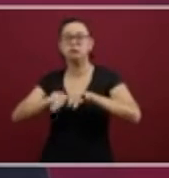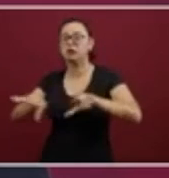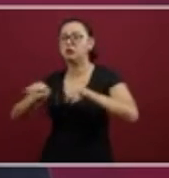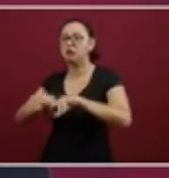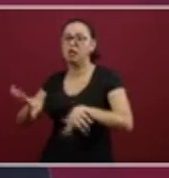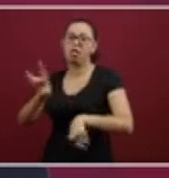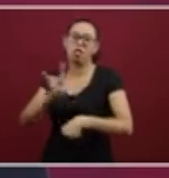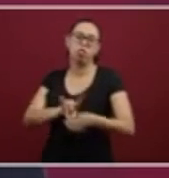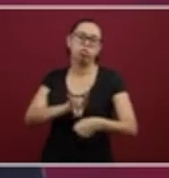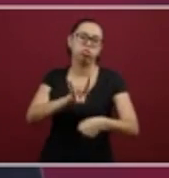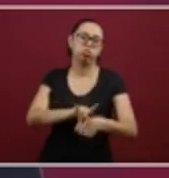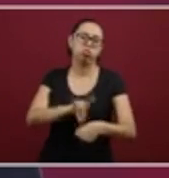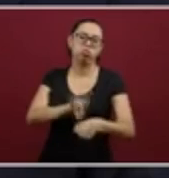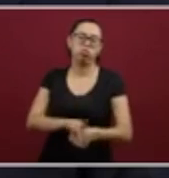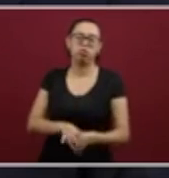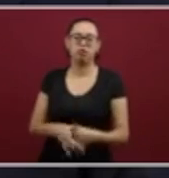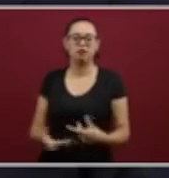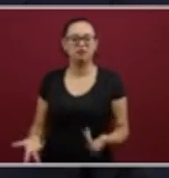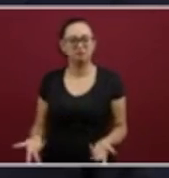aplaudido